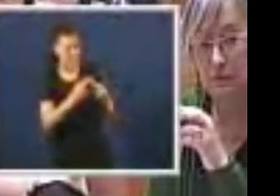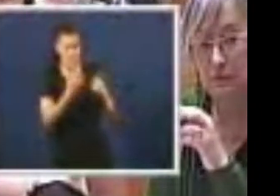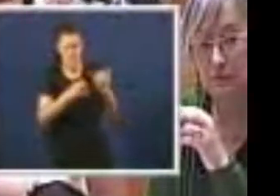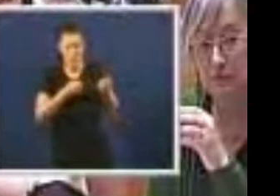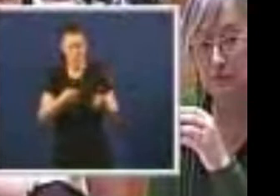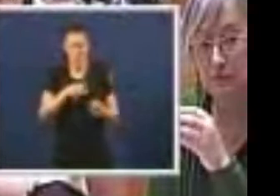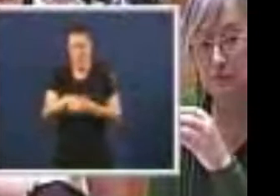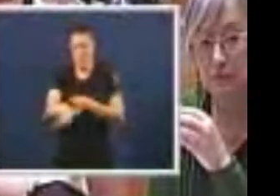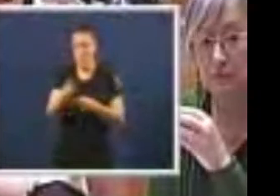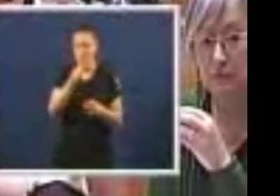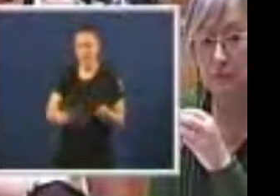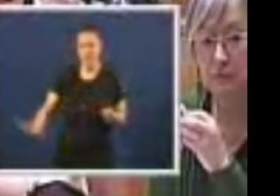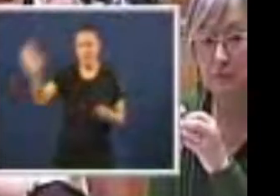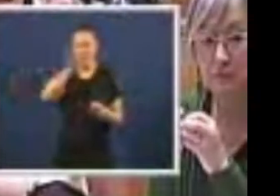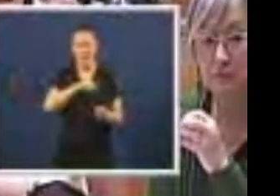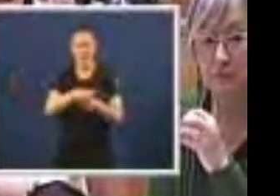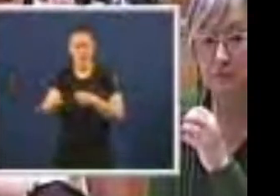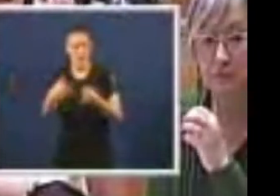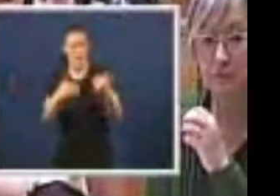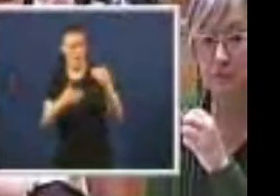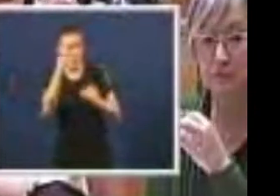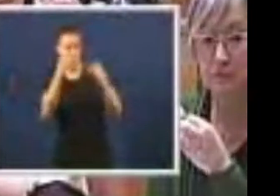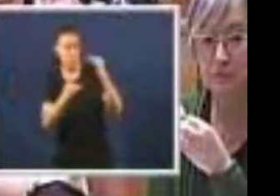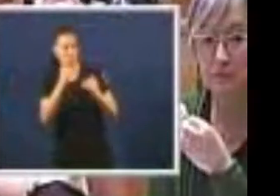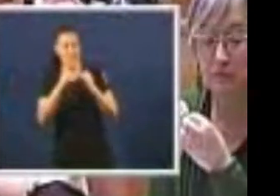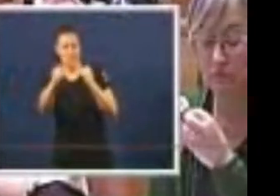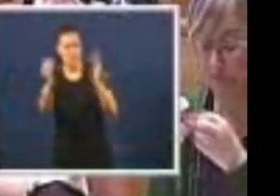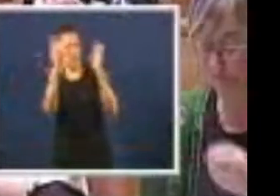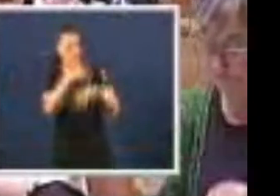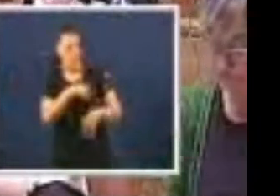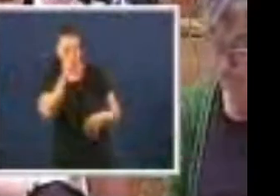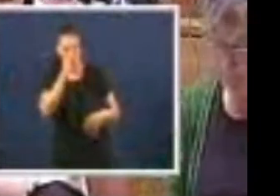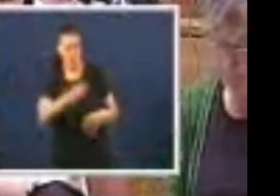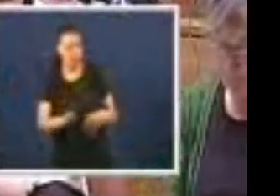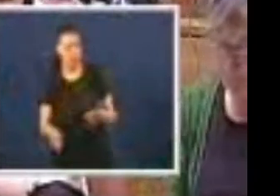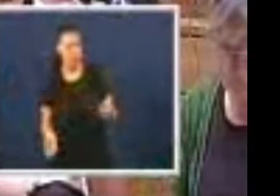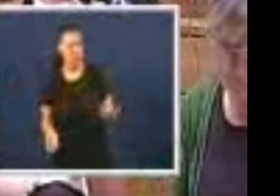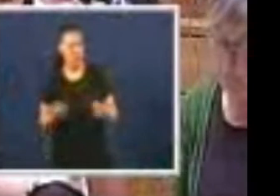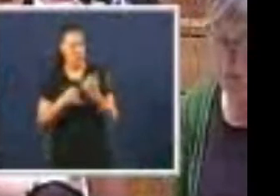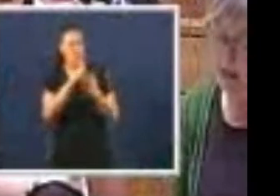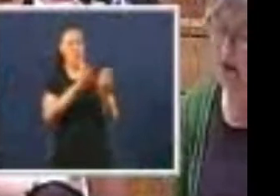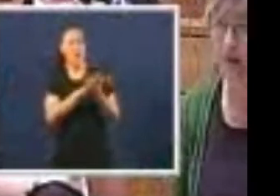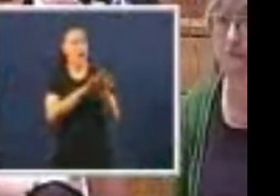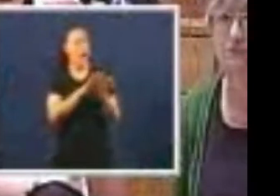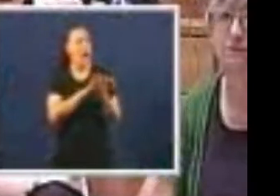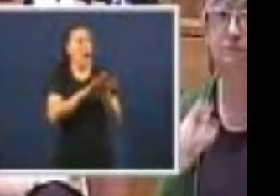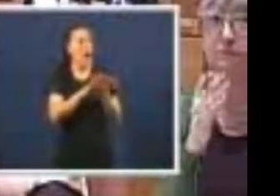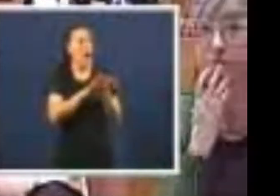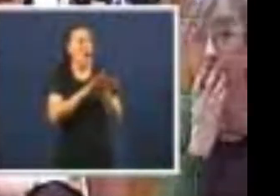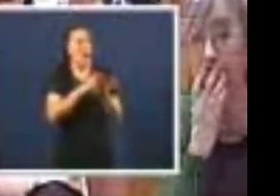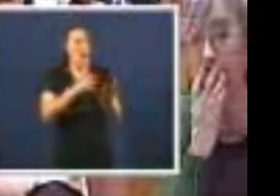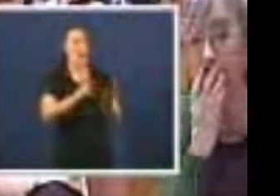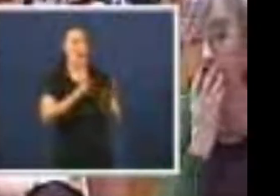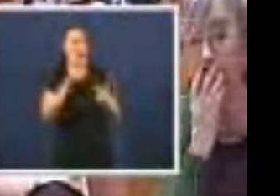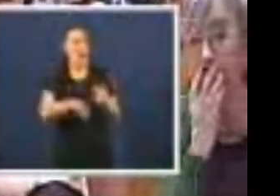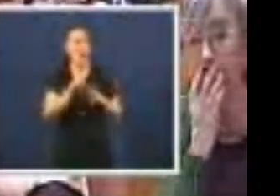todo o Estado. E esa é a realidade. E vostede aquí quere fuxir e non quere falar de cales son as prolongacións que a corrupción ten no